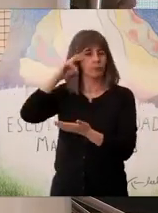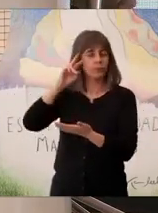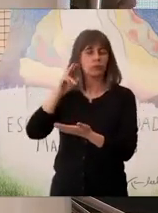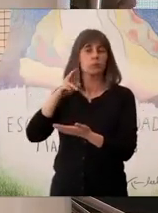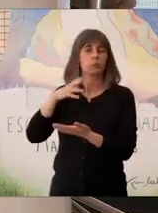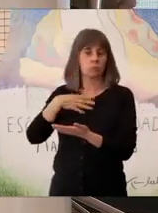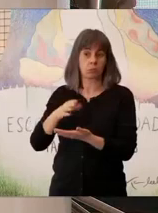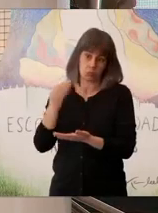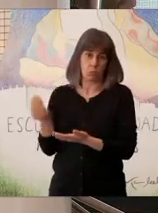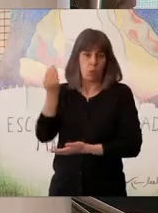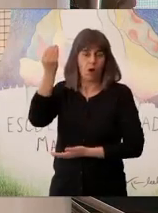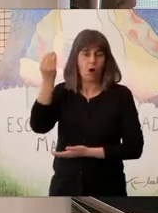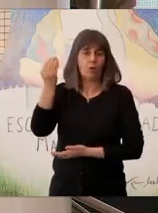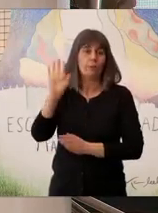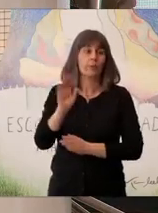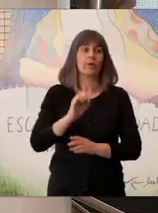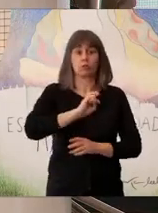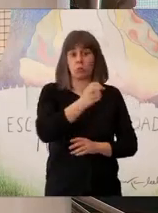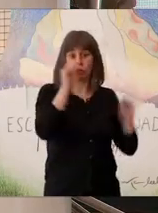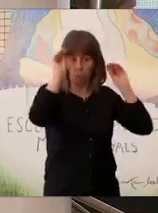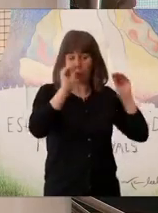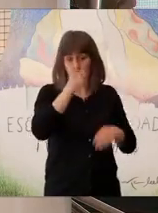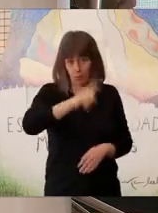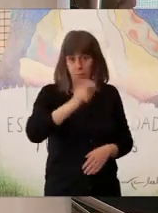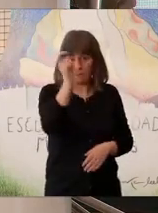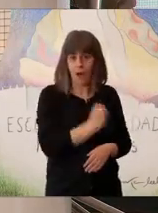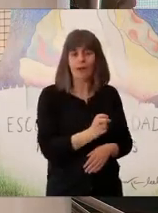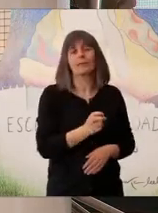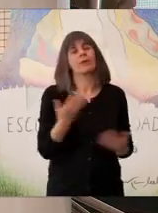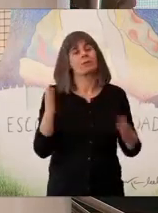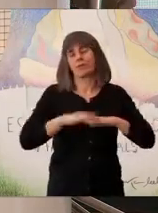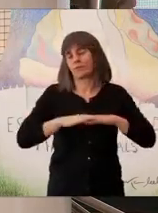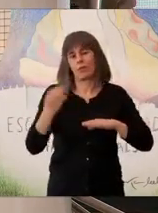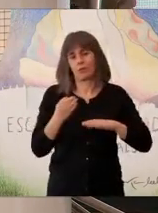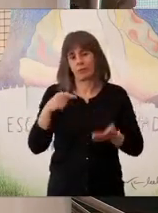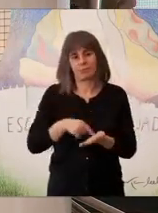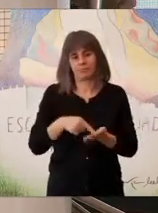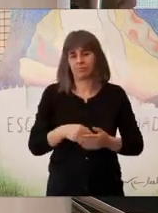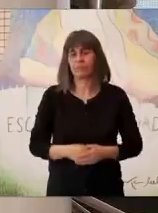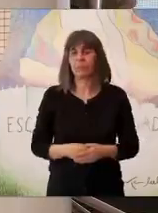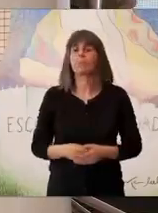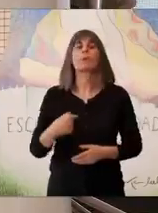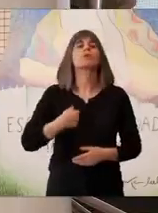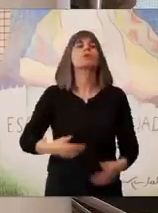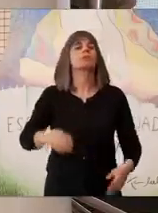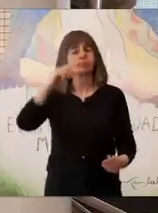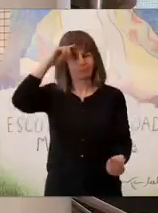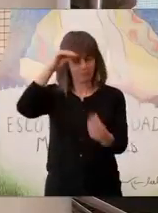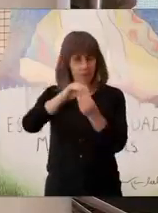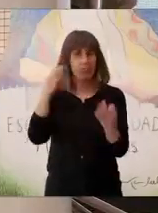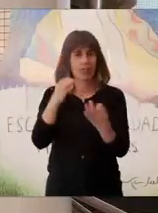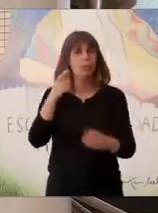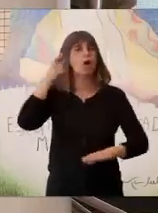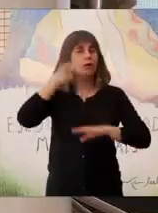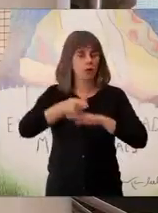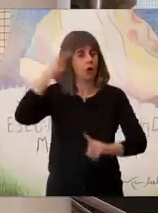catalanes, a más, pero bueno, que con lo otro también nos vale, pero vamos a por lo menos a que esto sea así. Sí, yo estoy de acuerdo con que sea obligatoria para acceder a nuestros cargos,